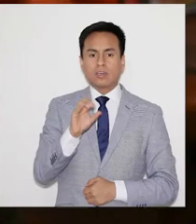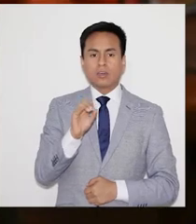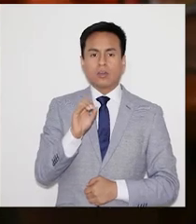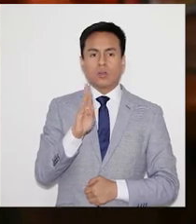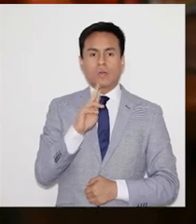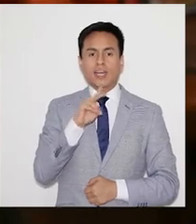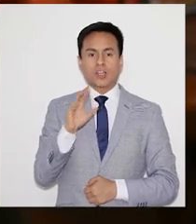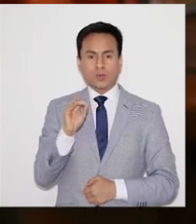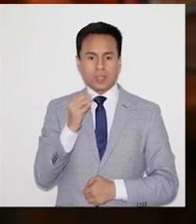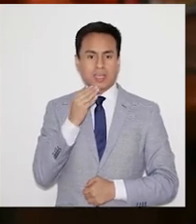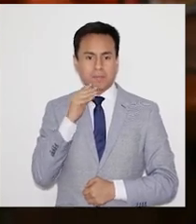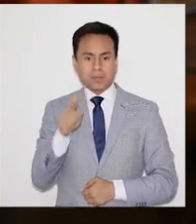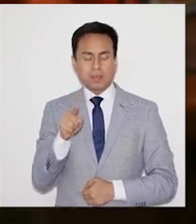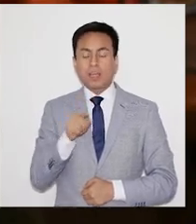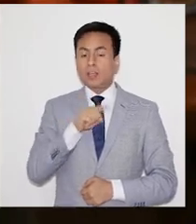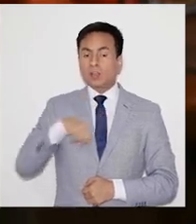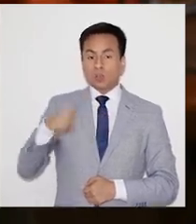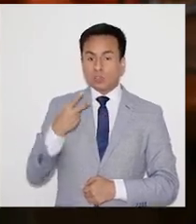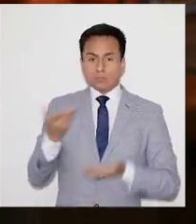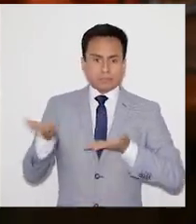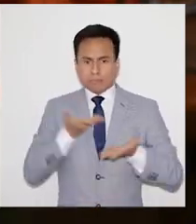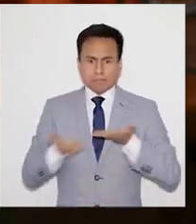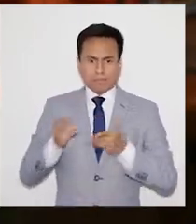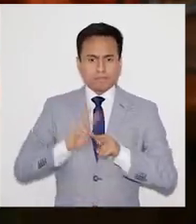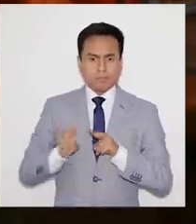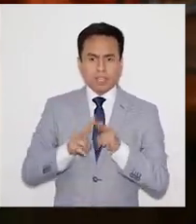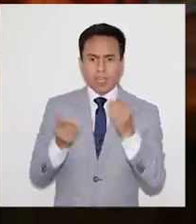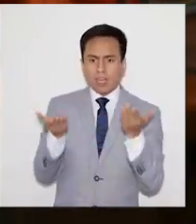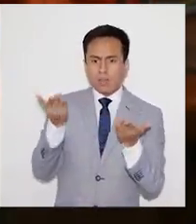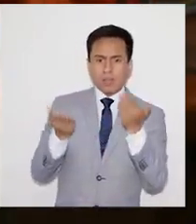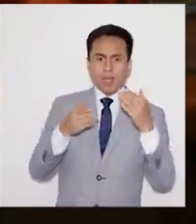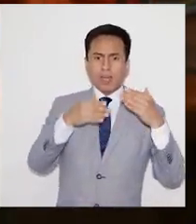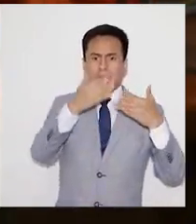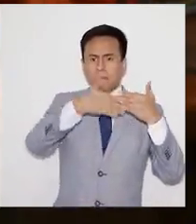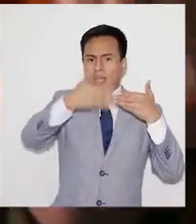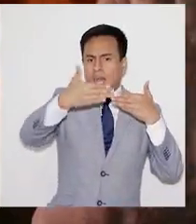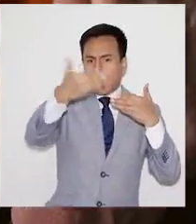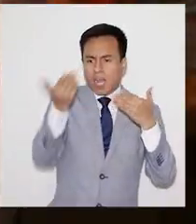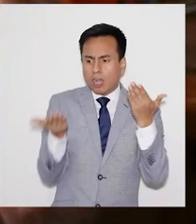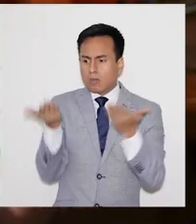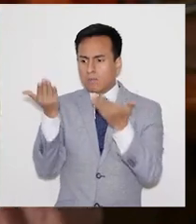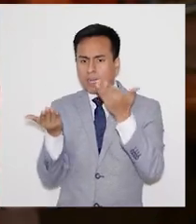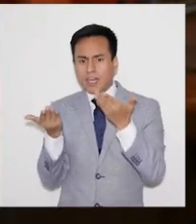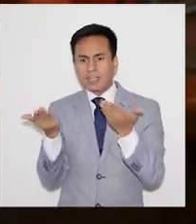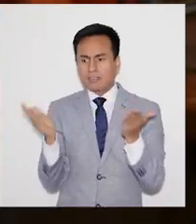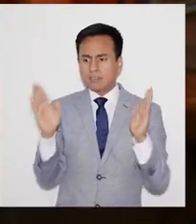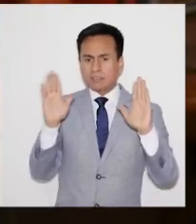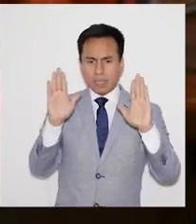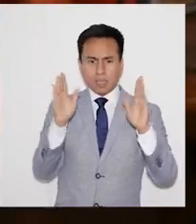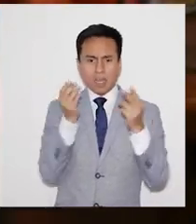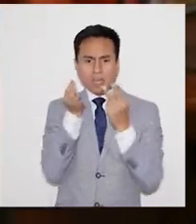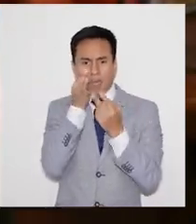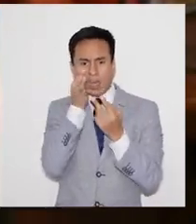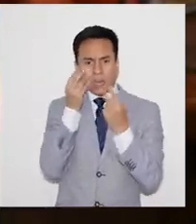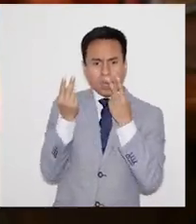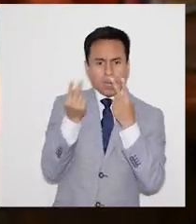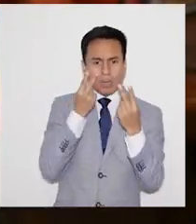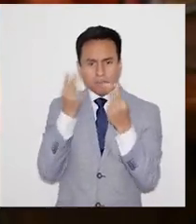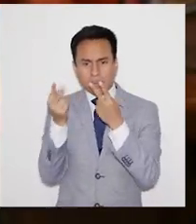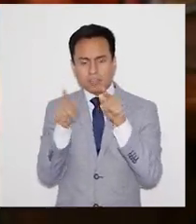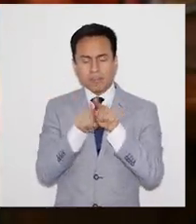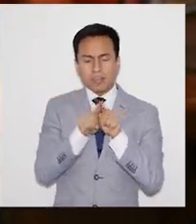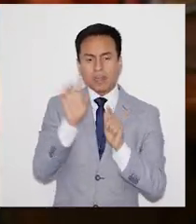Antesana. Y empezamos nosotros a comparar una placa con una placa de referencia y fuimos